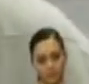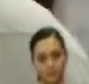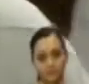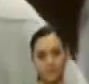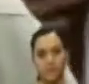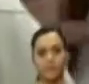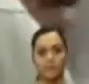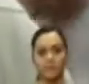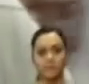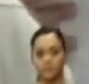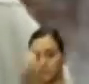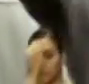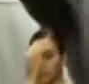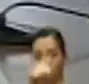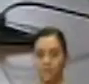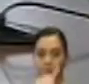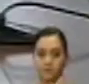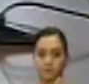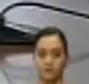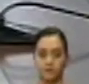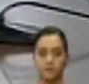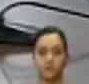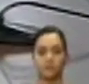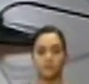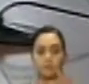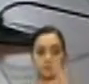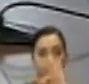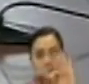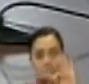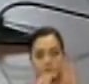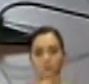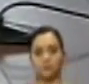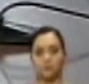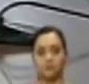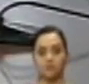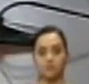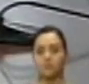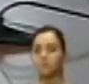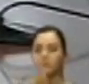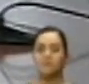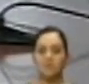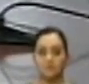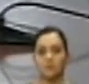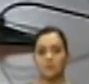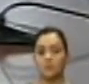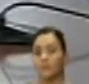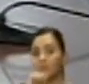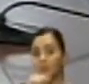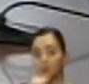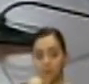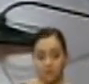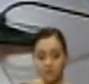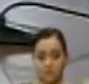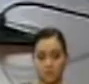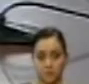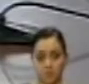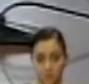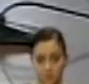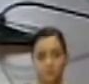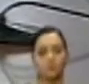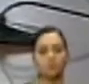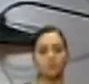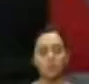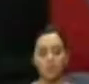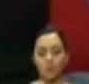pregunta. Buenas tardes, señor presidente, compañeros. En los casos de falta de definición limítrofe, como el de la manga